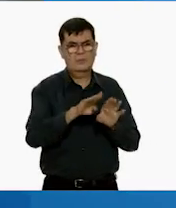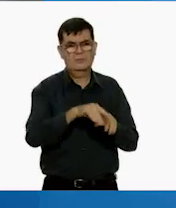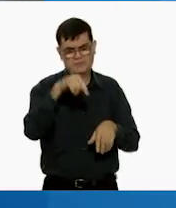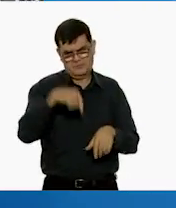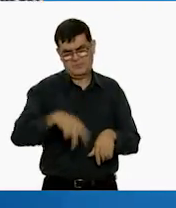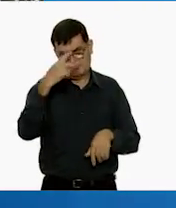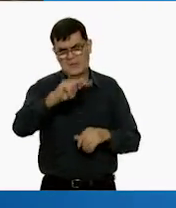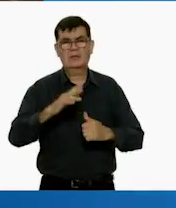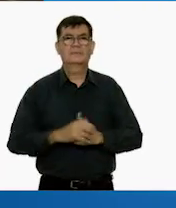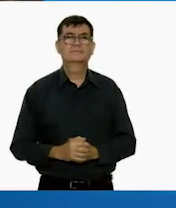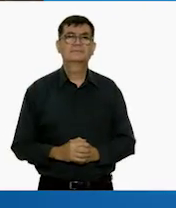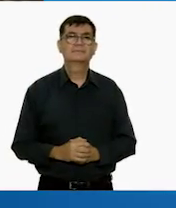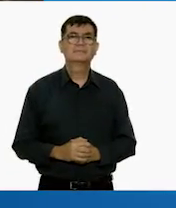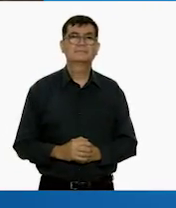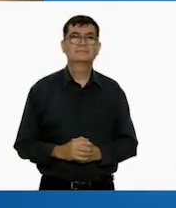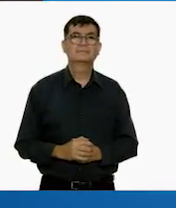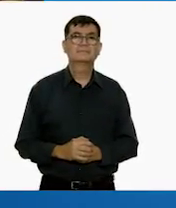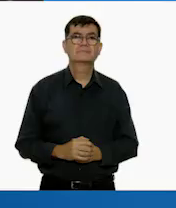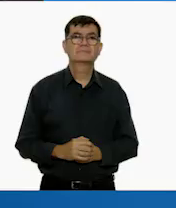México.